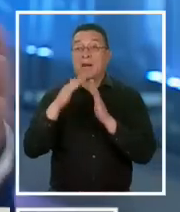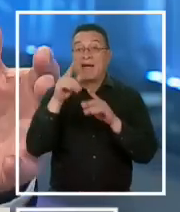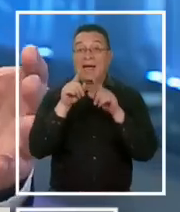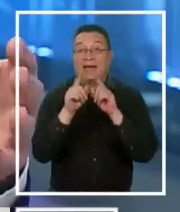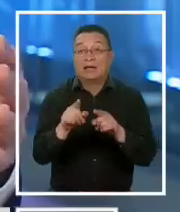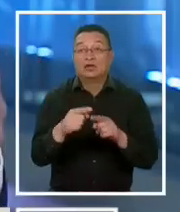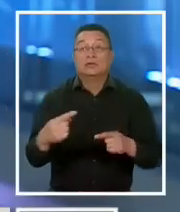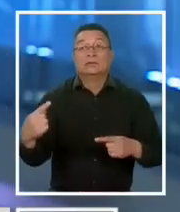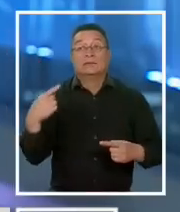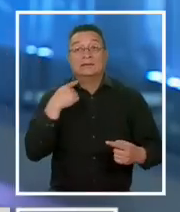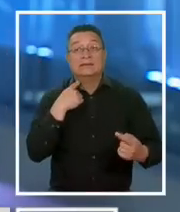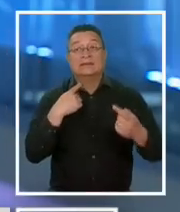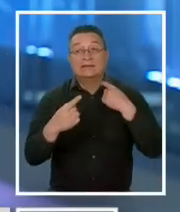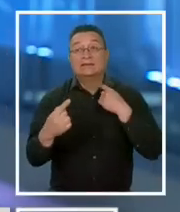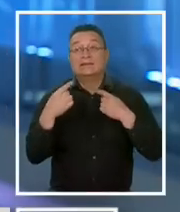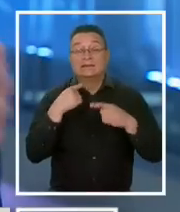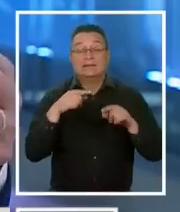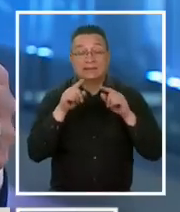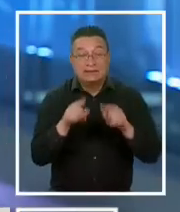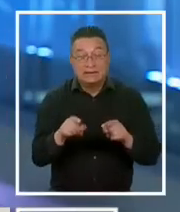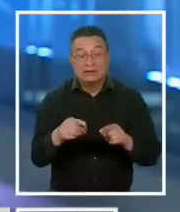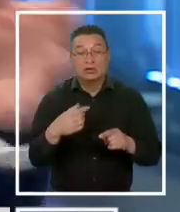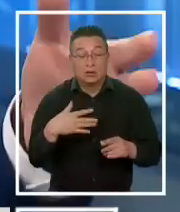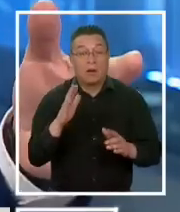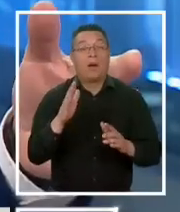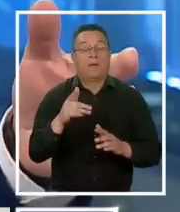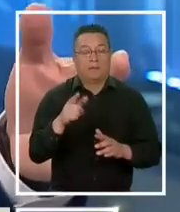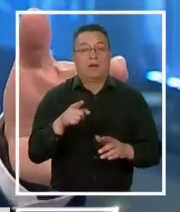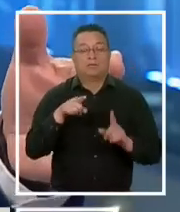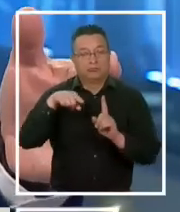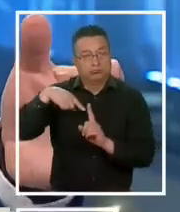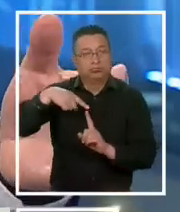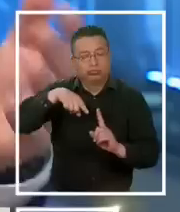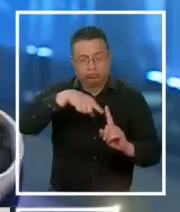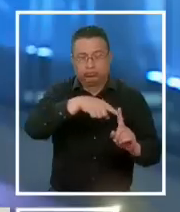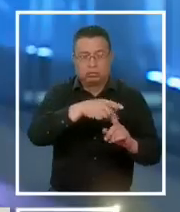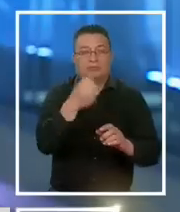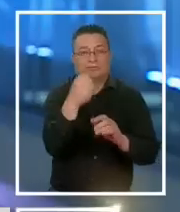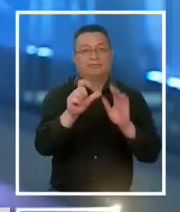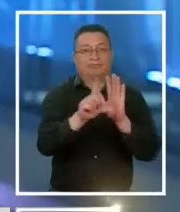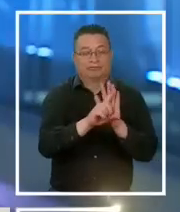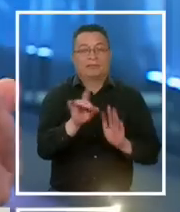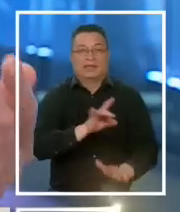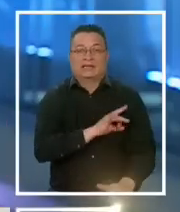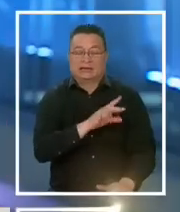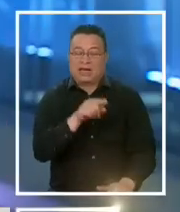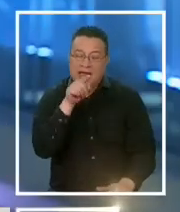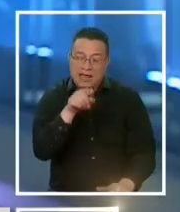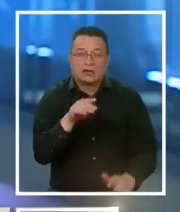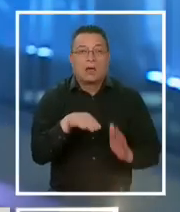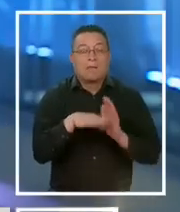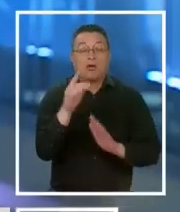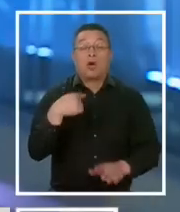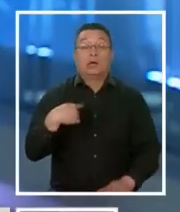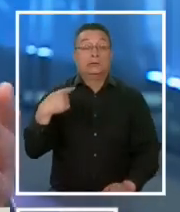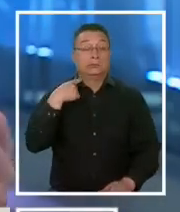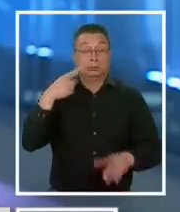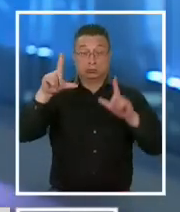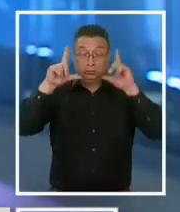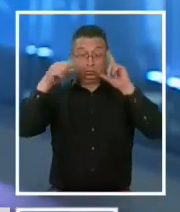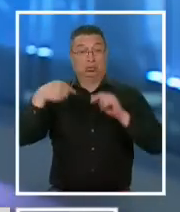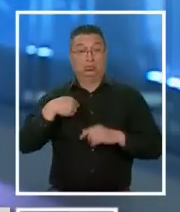lo que lo que afecta y como lo dije anteriormente En definitiva es la persecución del delito en el país si aquí más más que me vea perjudicado yo